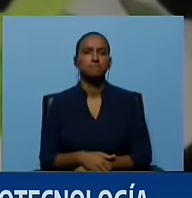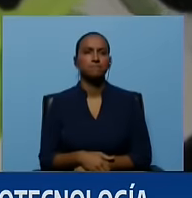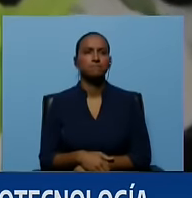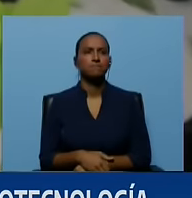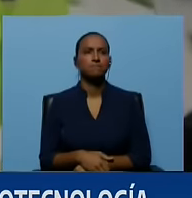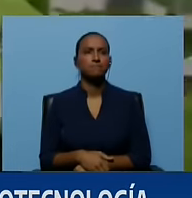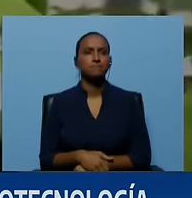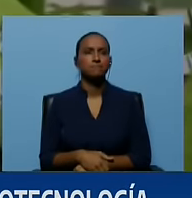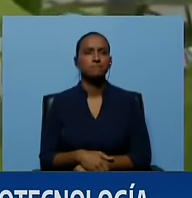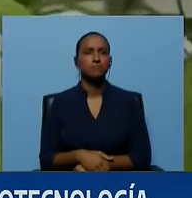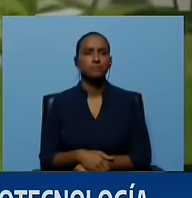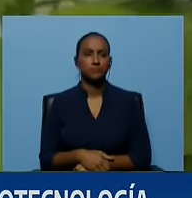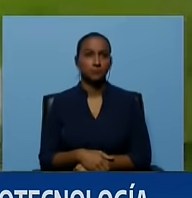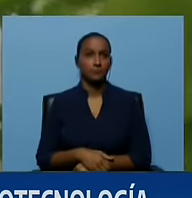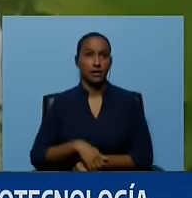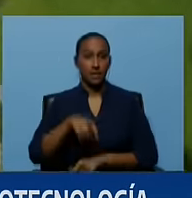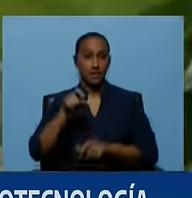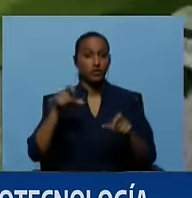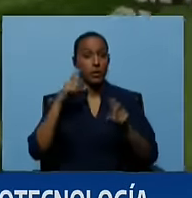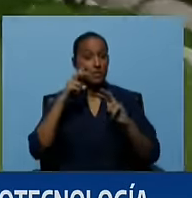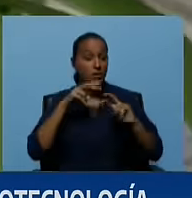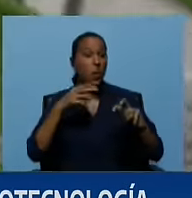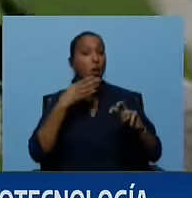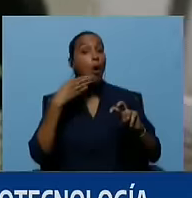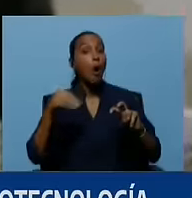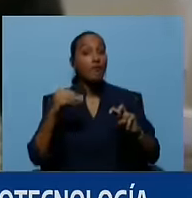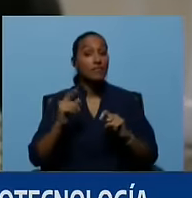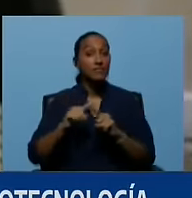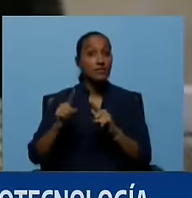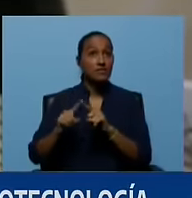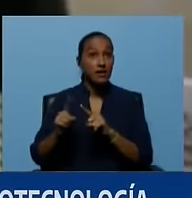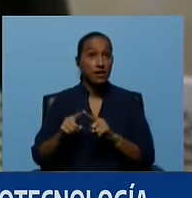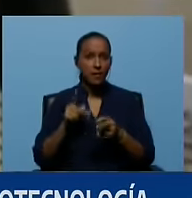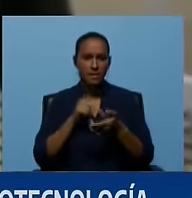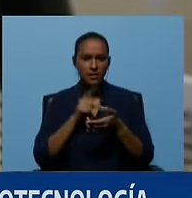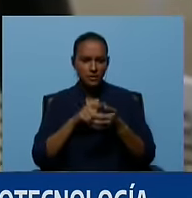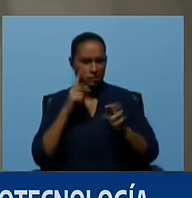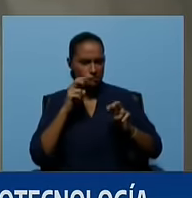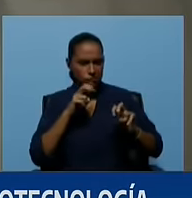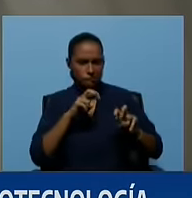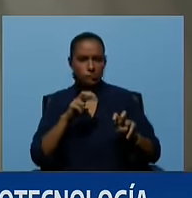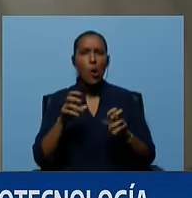investigadores jóvenes de áreas muy diversas, es un grupo